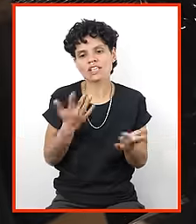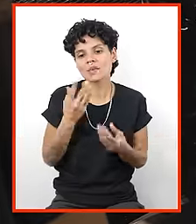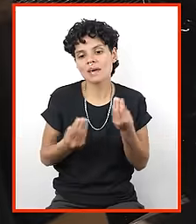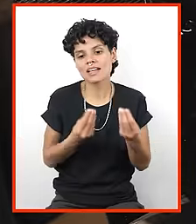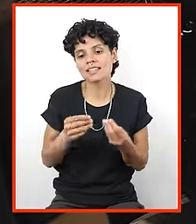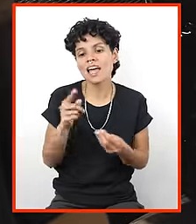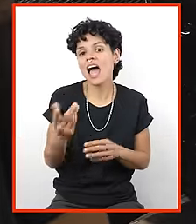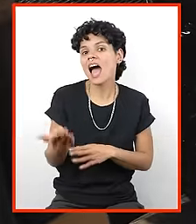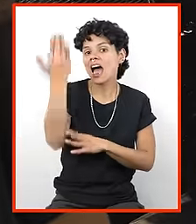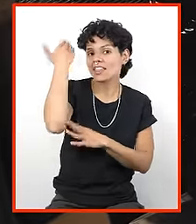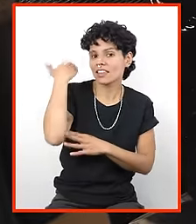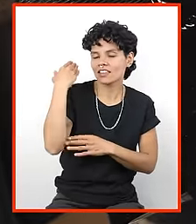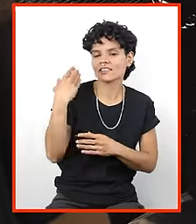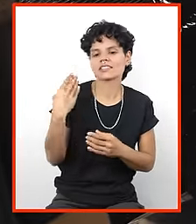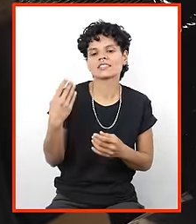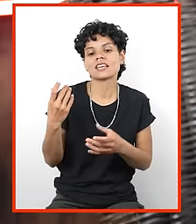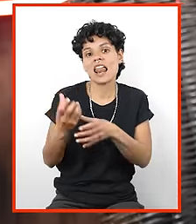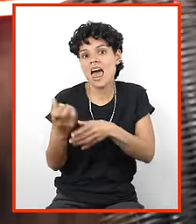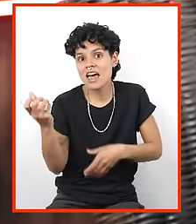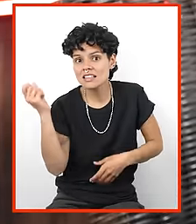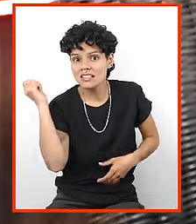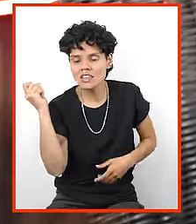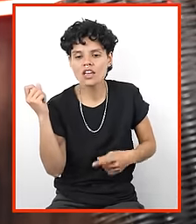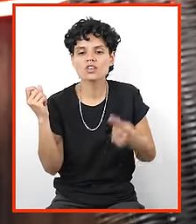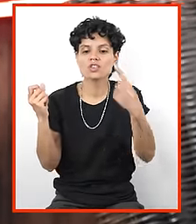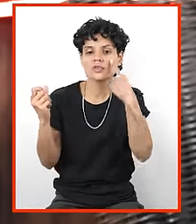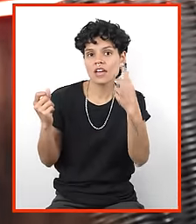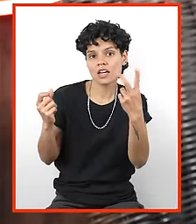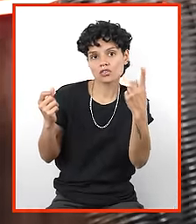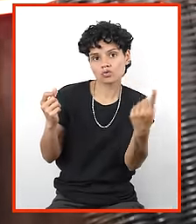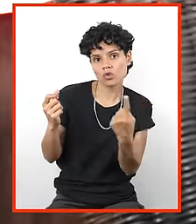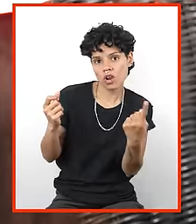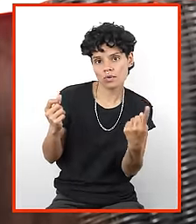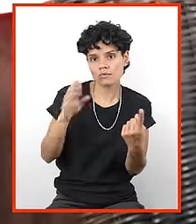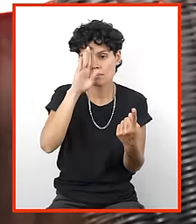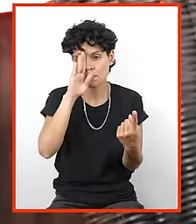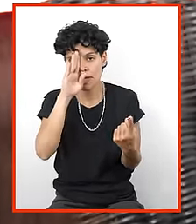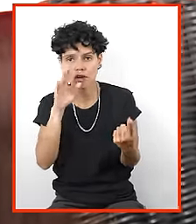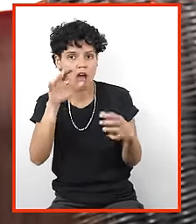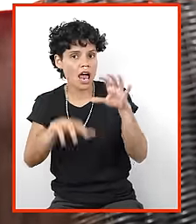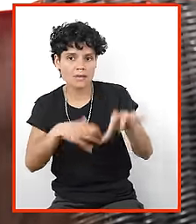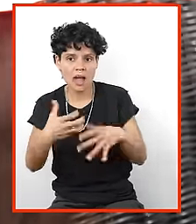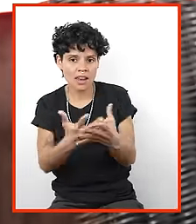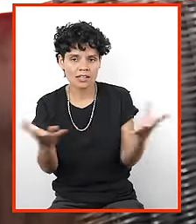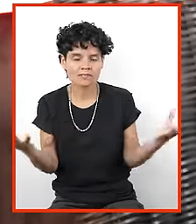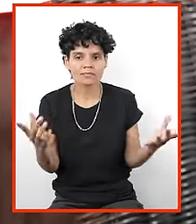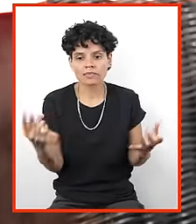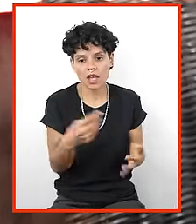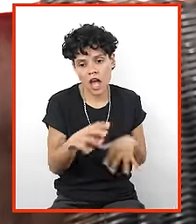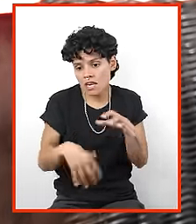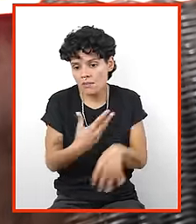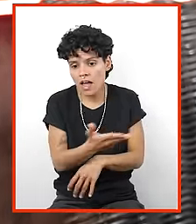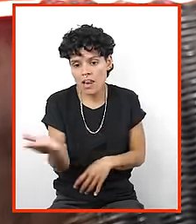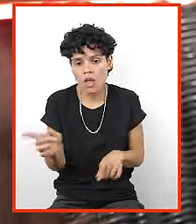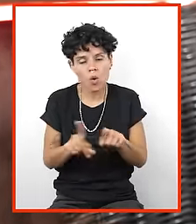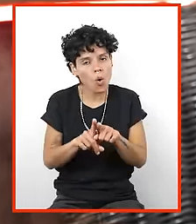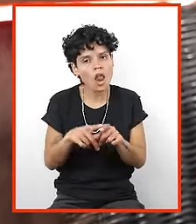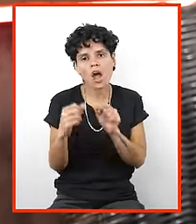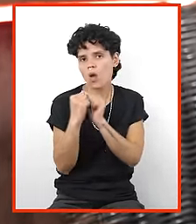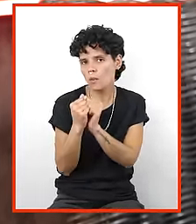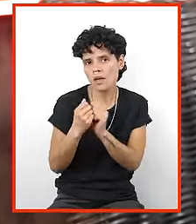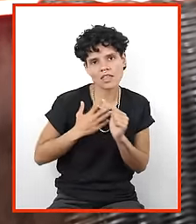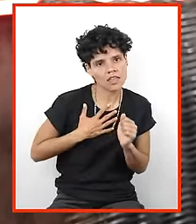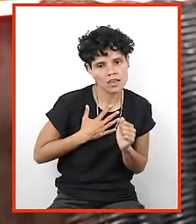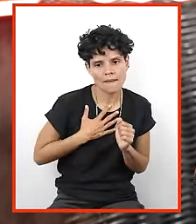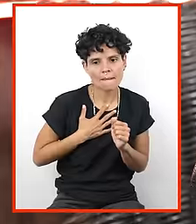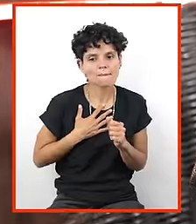que en ese momento, cuando yo tenía Lacha, yo vivía sola con mi perro y mis animales. Entonces, al final, los animales son una gran